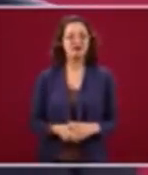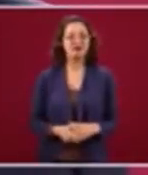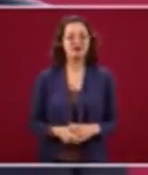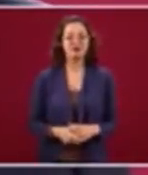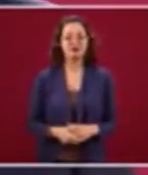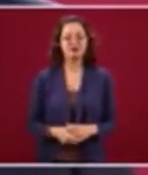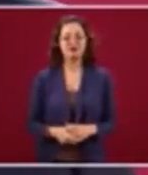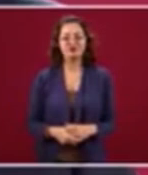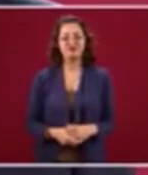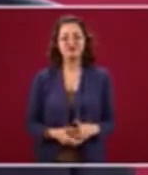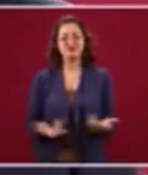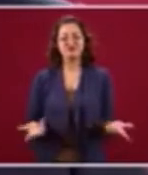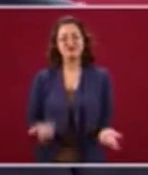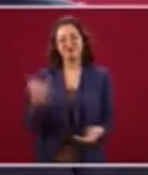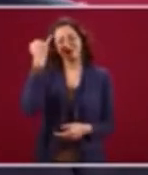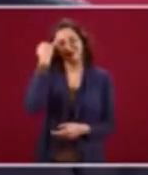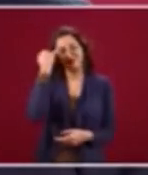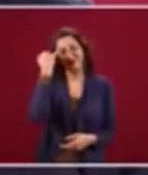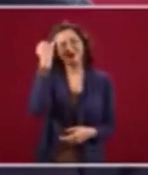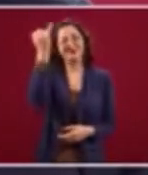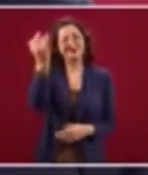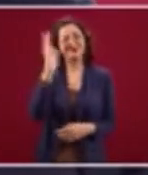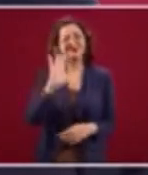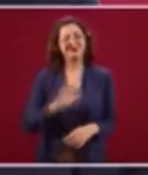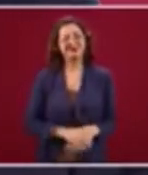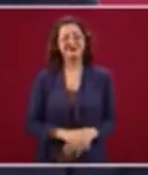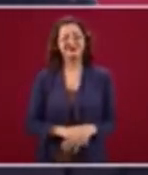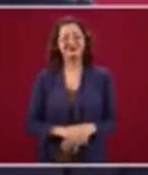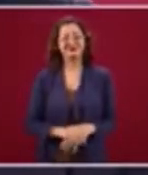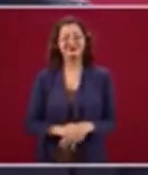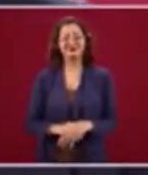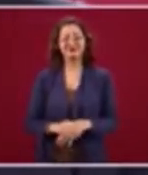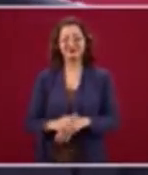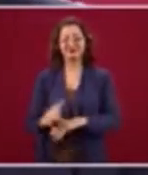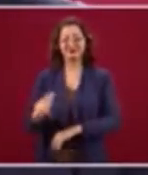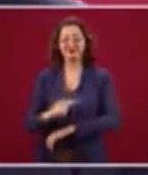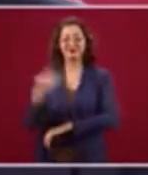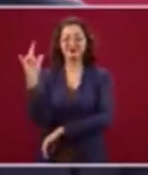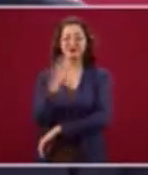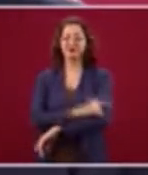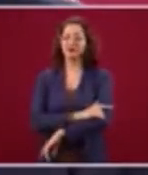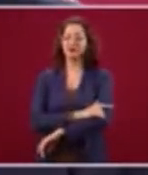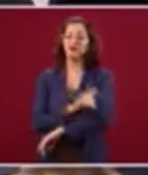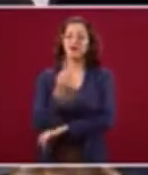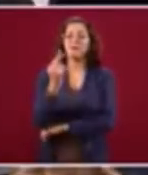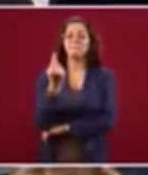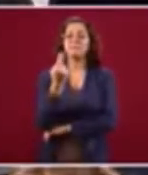Imagínense un avión de 25 metros